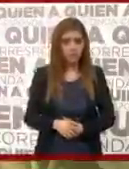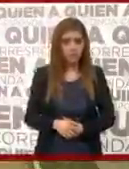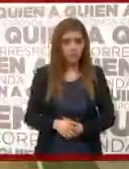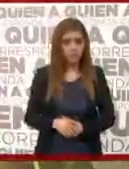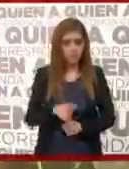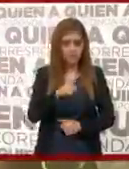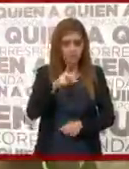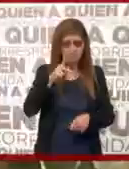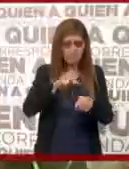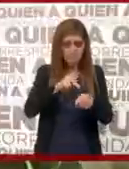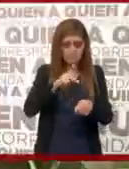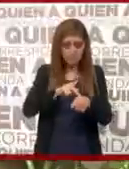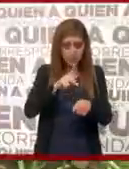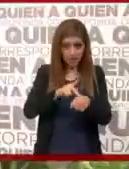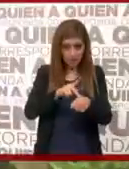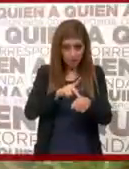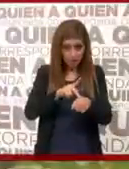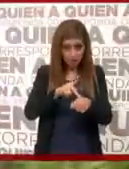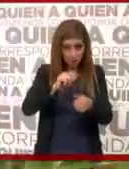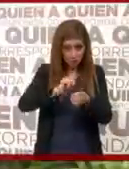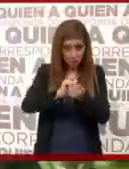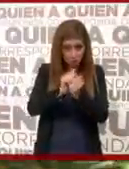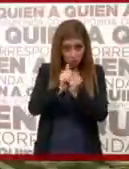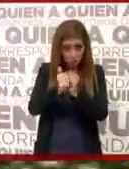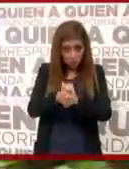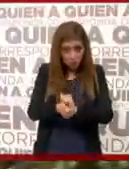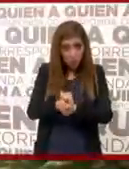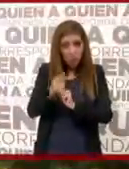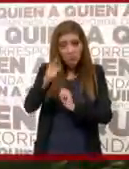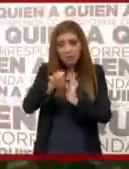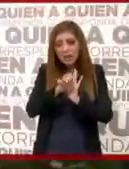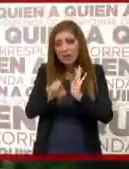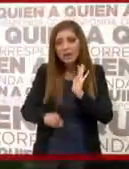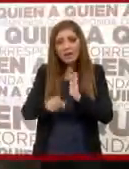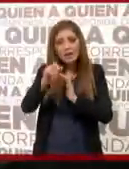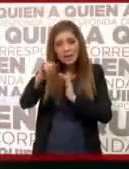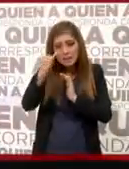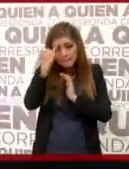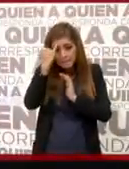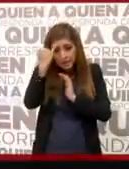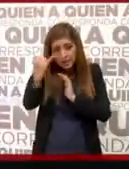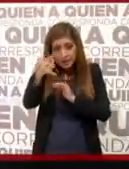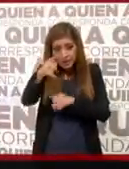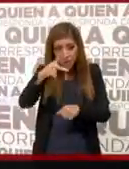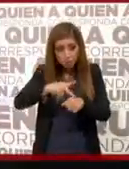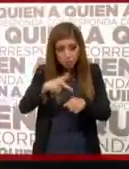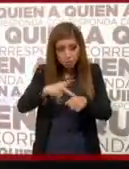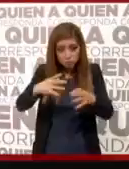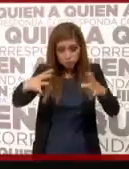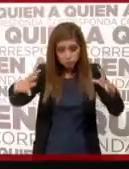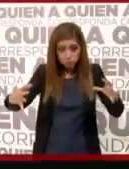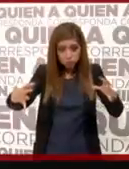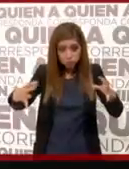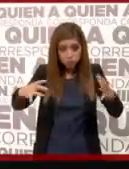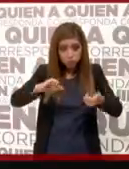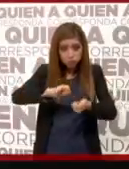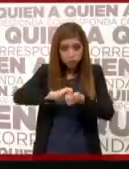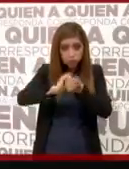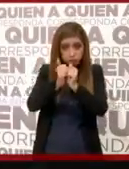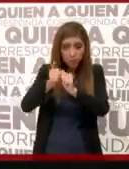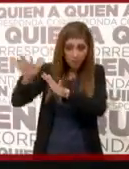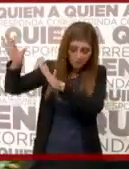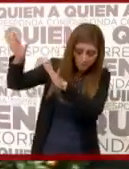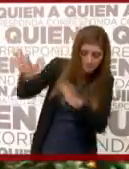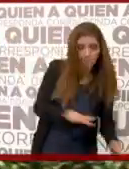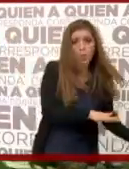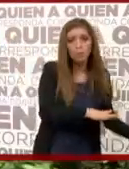las piedras se van hacia el vacío. Imagínese lo que ocurriría si esta gran roca que está atrás de mí se viene